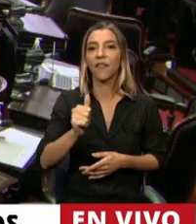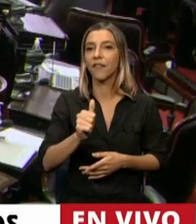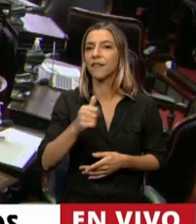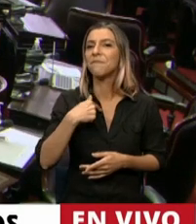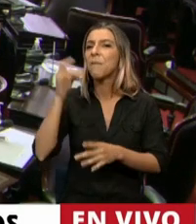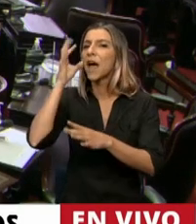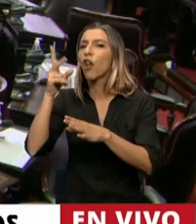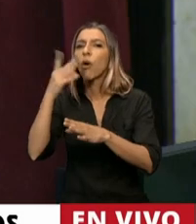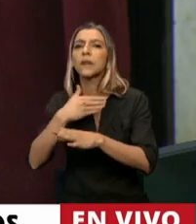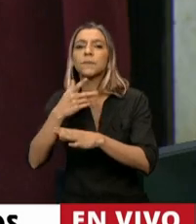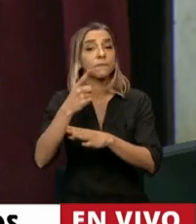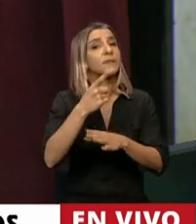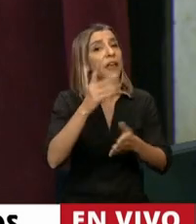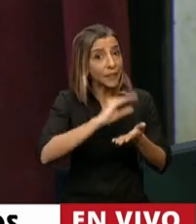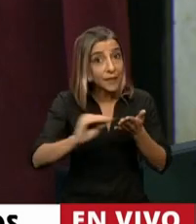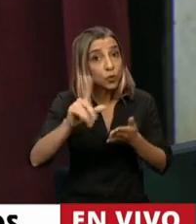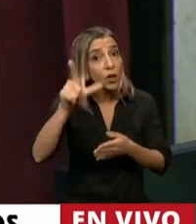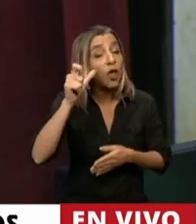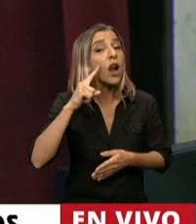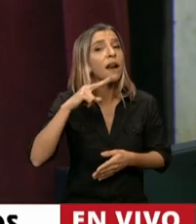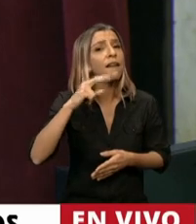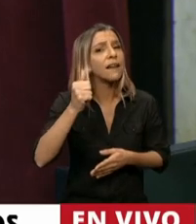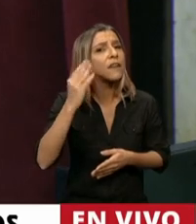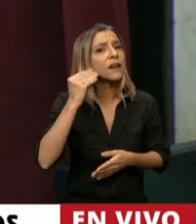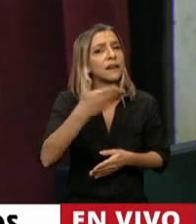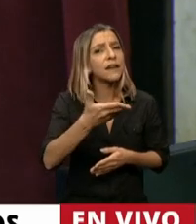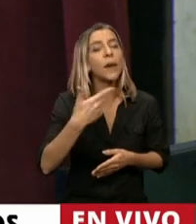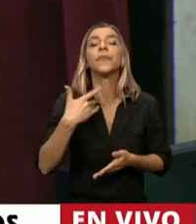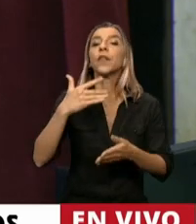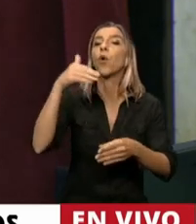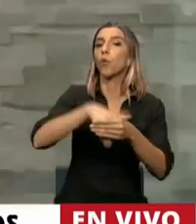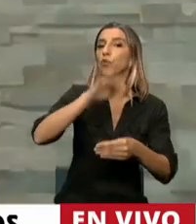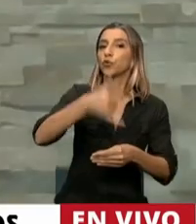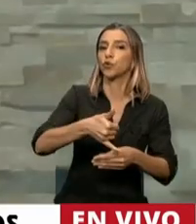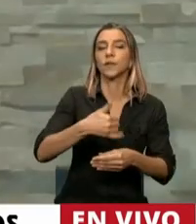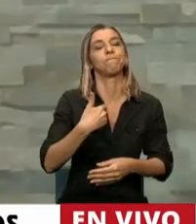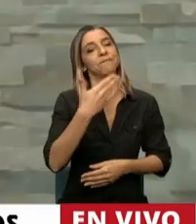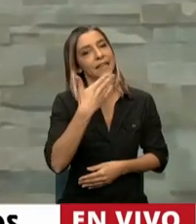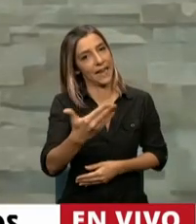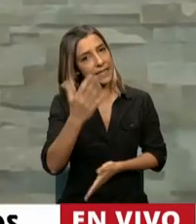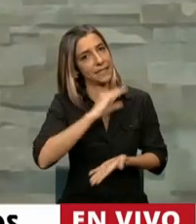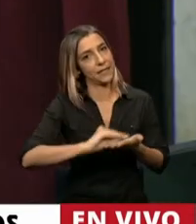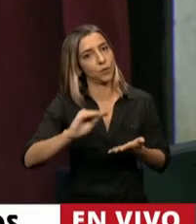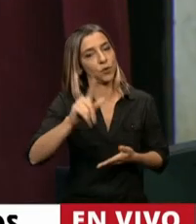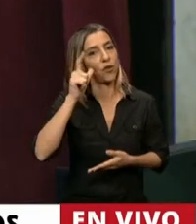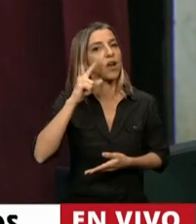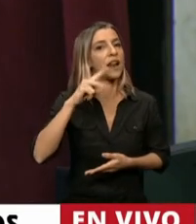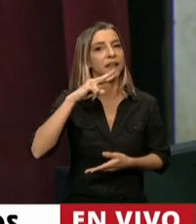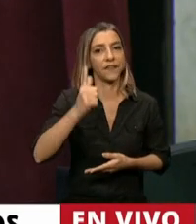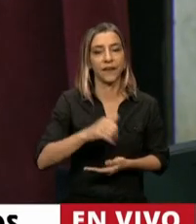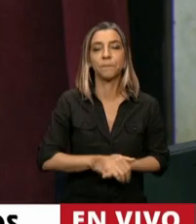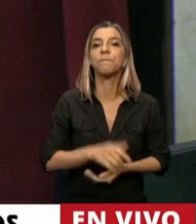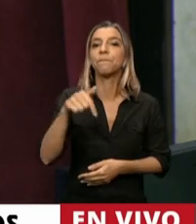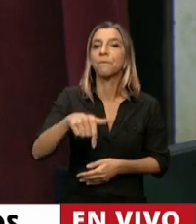Perdón, presidente. Diputado Leiva, lo escucho. Afirmativo, presidente. Gracias, diputado Leiva. Diputada